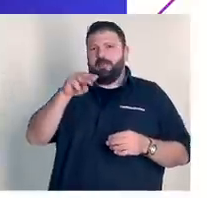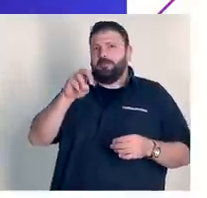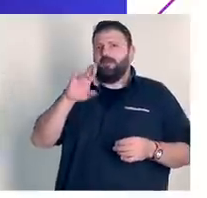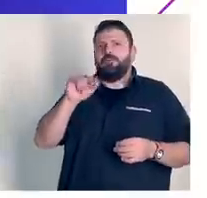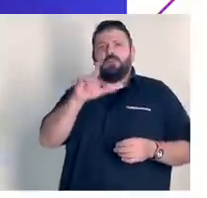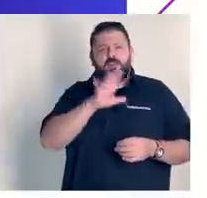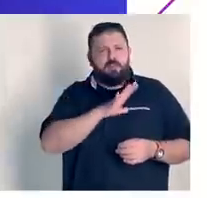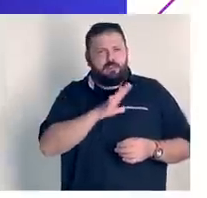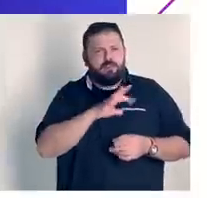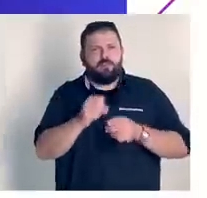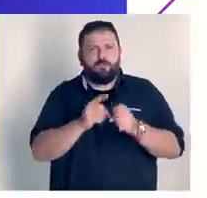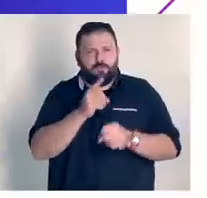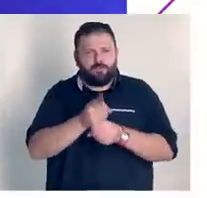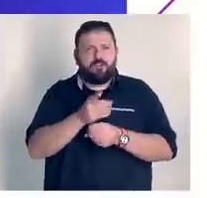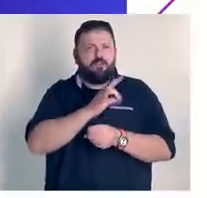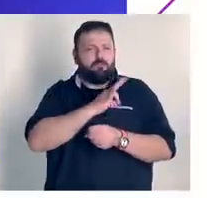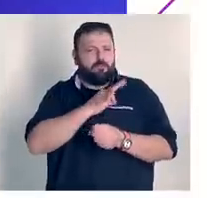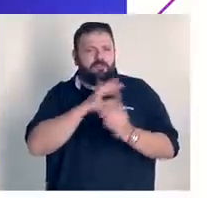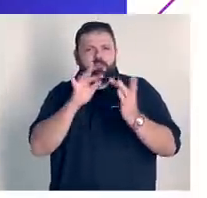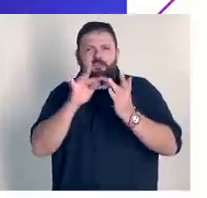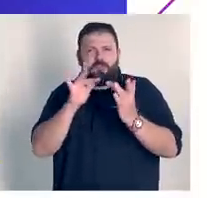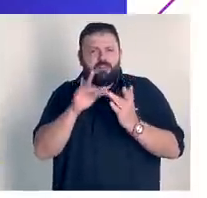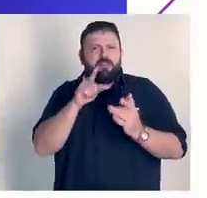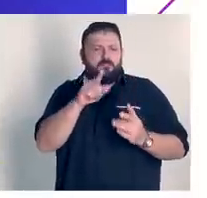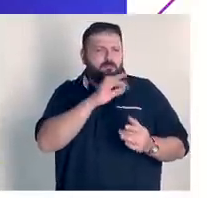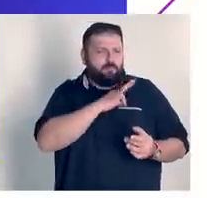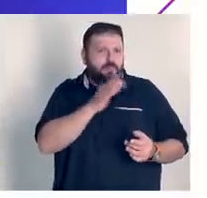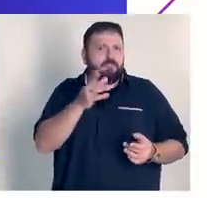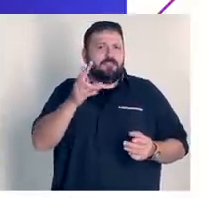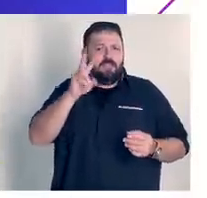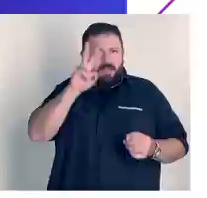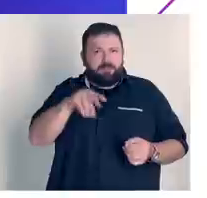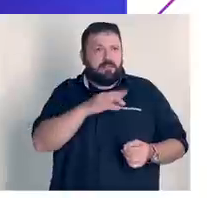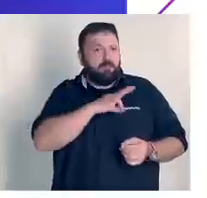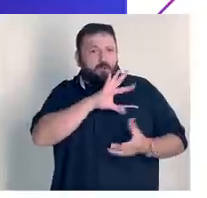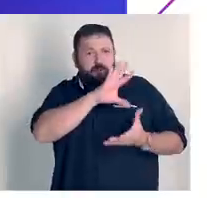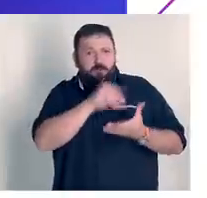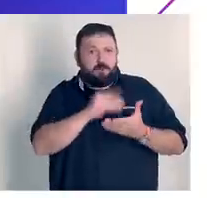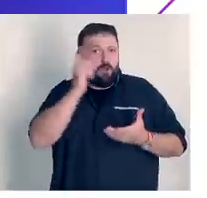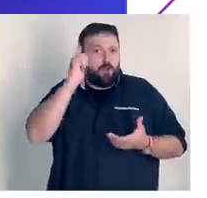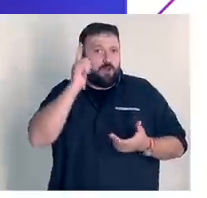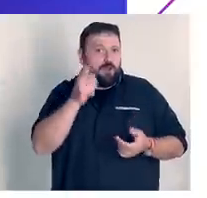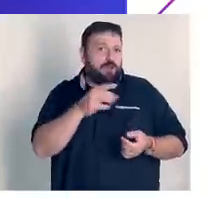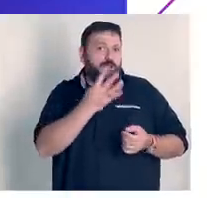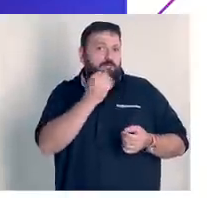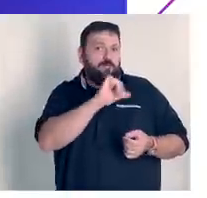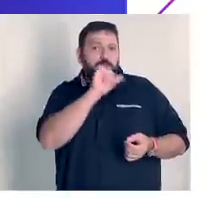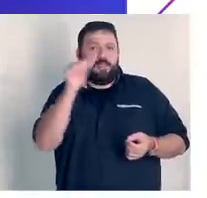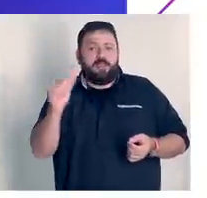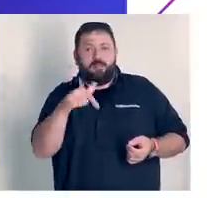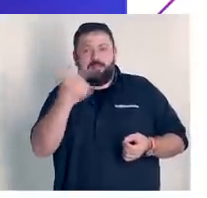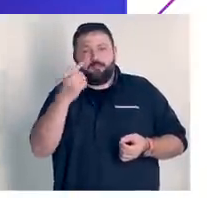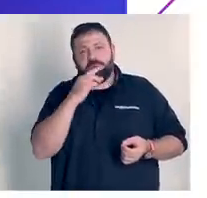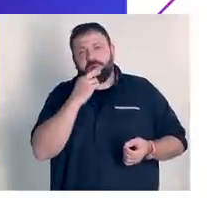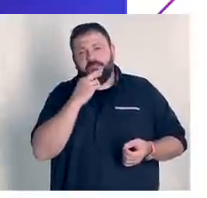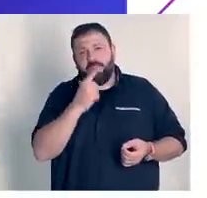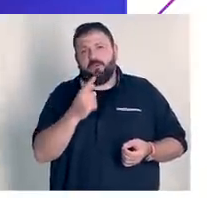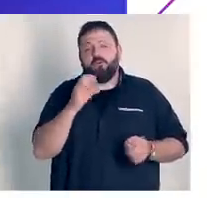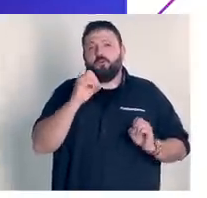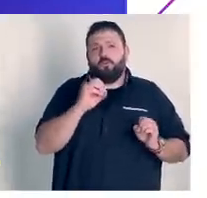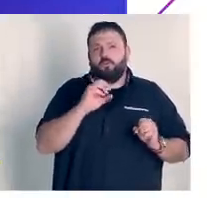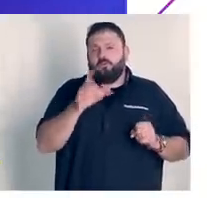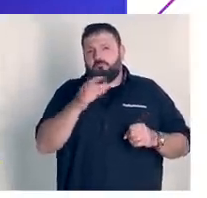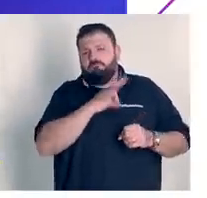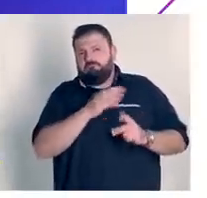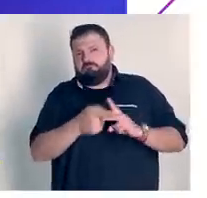oportunidad inclusive de desconectarte si es necesario, o de verdad, si te lo puedes aventar completo, mucho mejor. Y pues acá tenemos ya definitivamente el